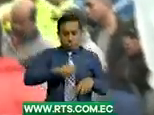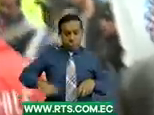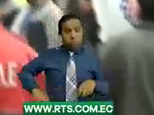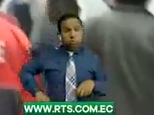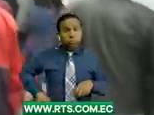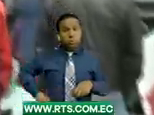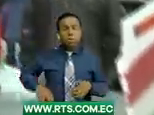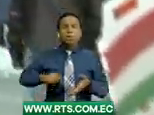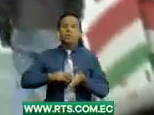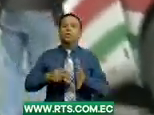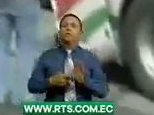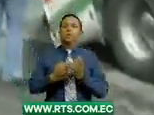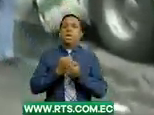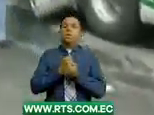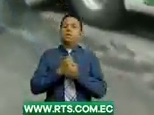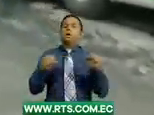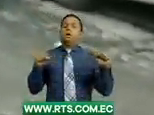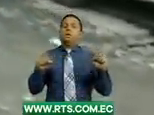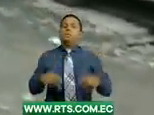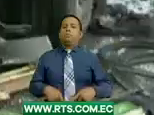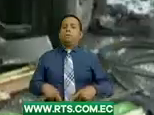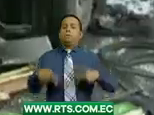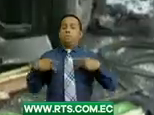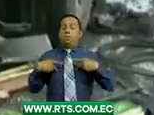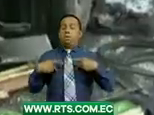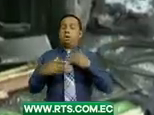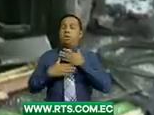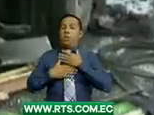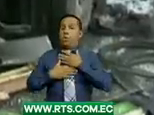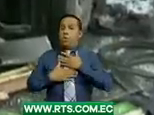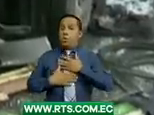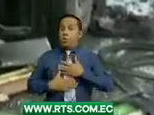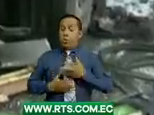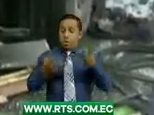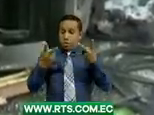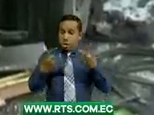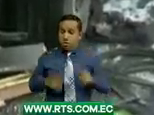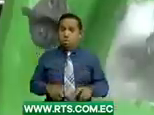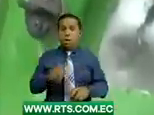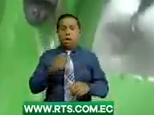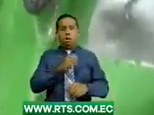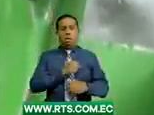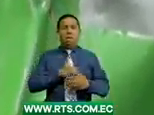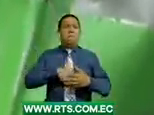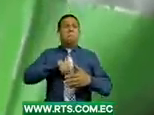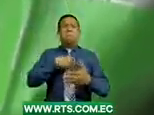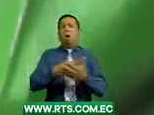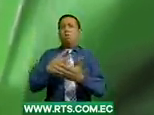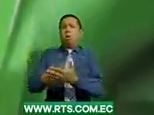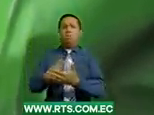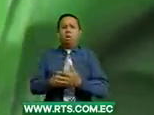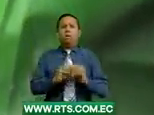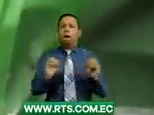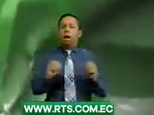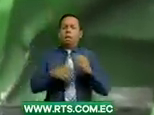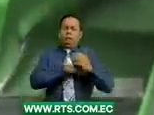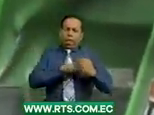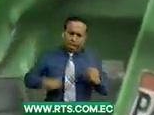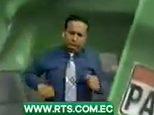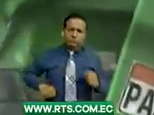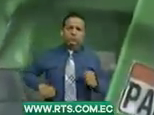el accesorio puede salvar vidas, así como evitar lesiones irreversibles. En Quito informó Iván